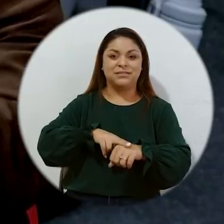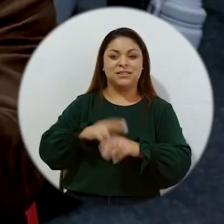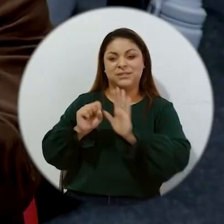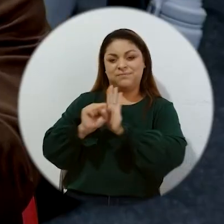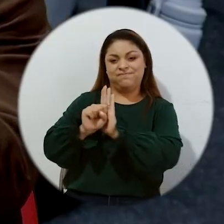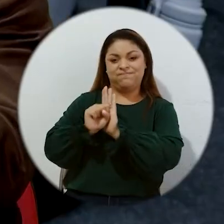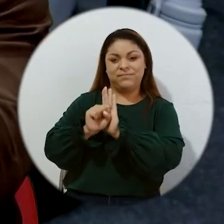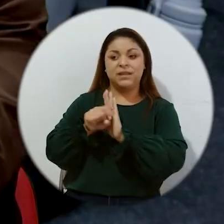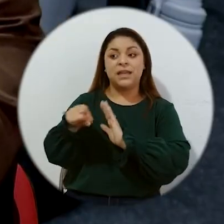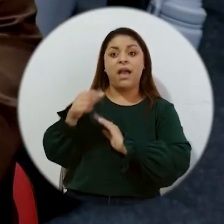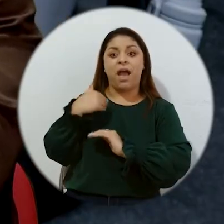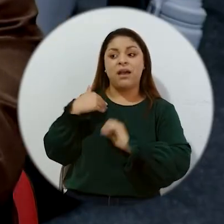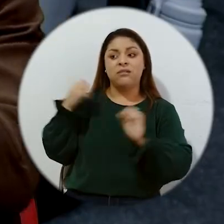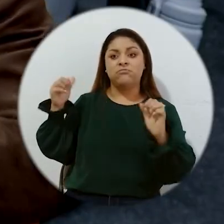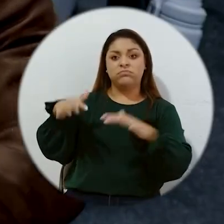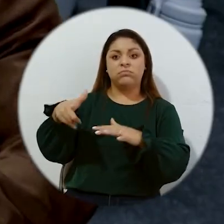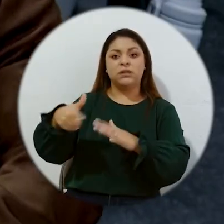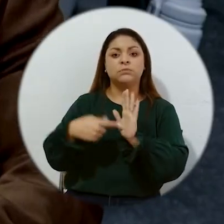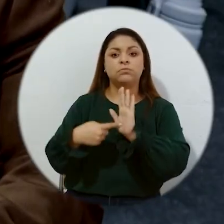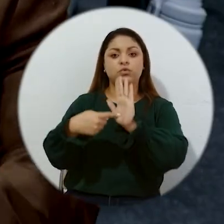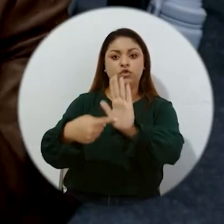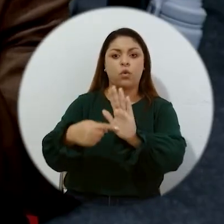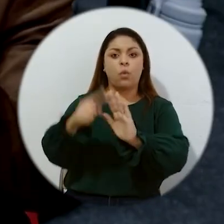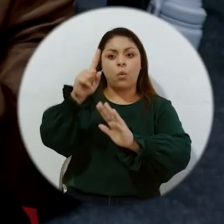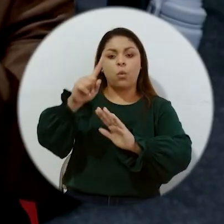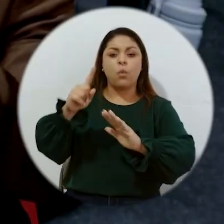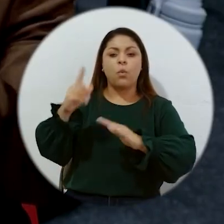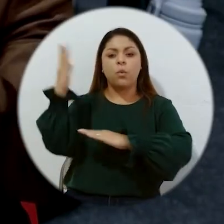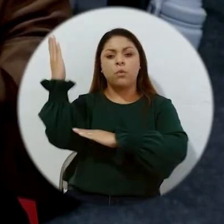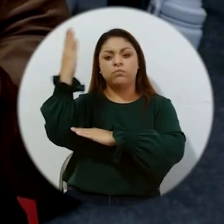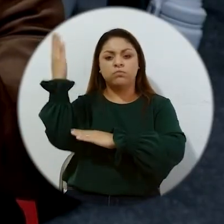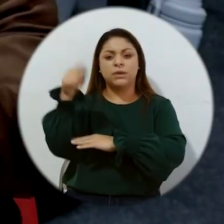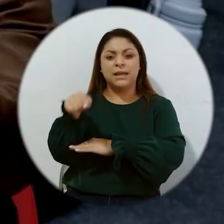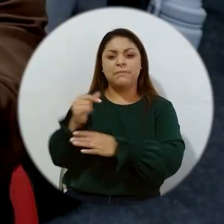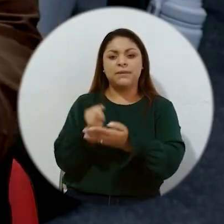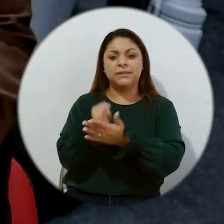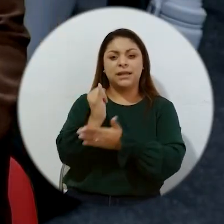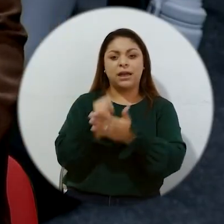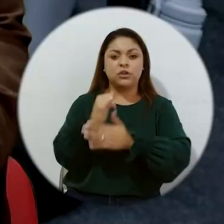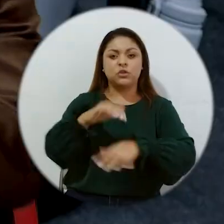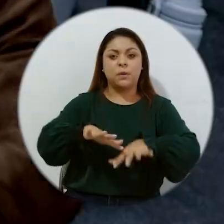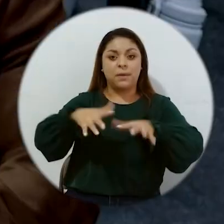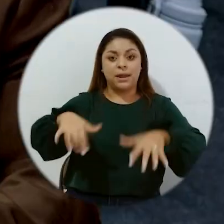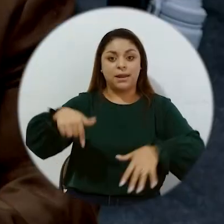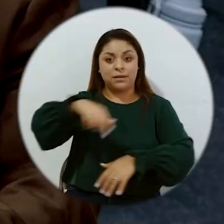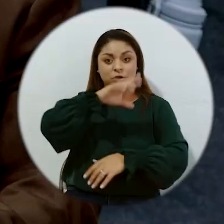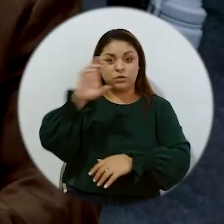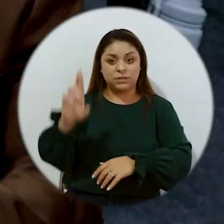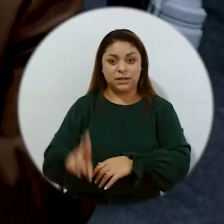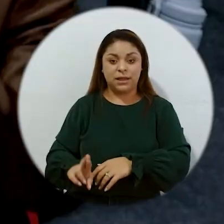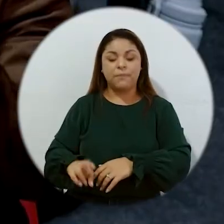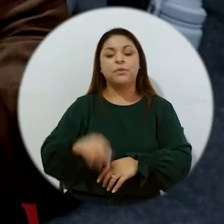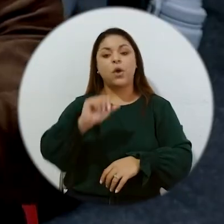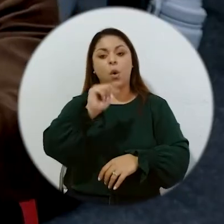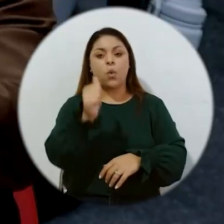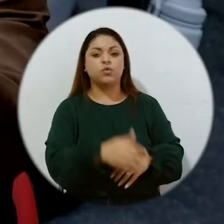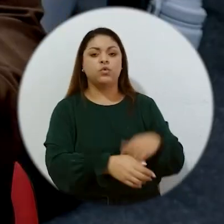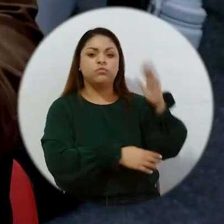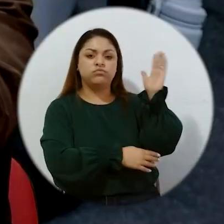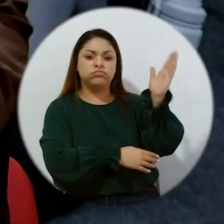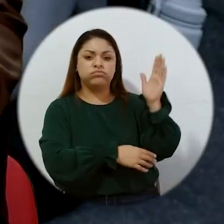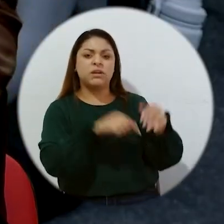tendremos paneles de exposición, un panel sobre investigación marina en Costa Rica, un